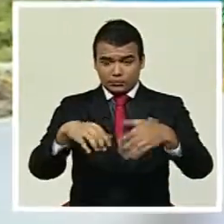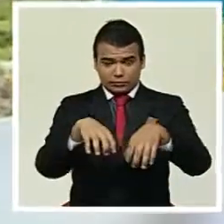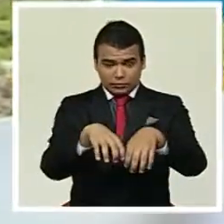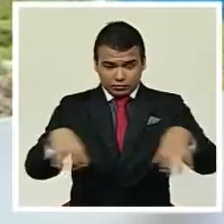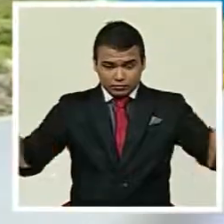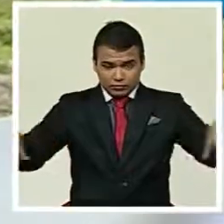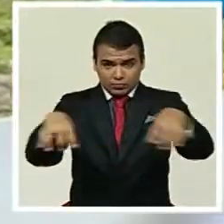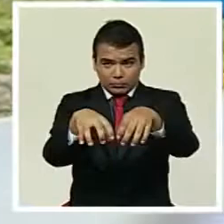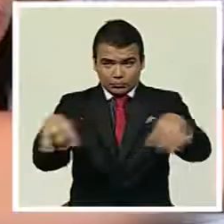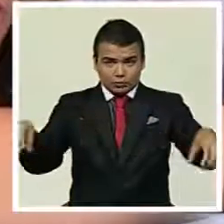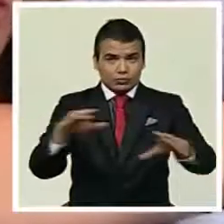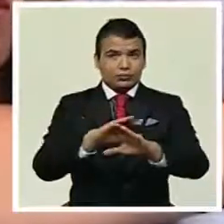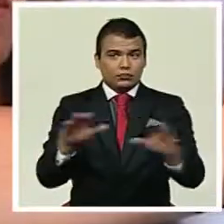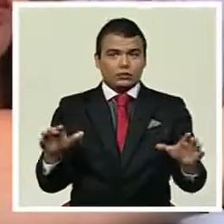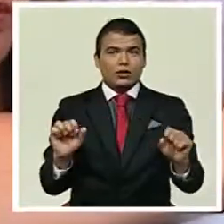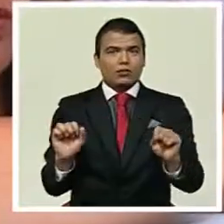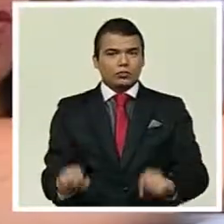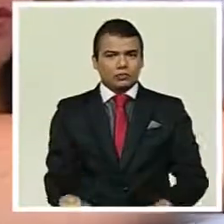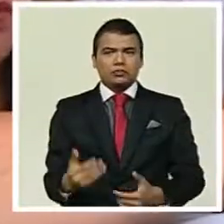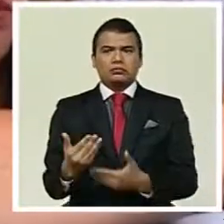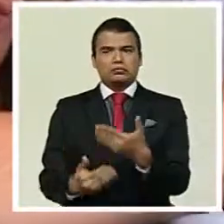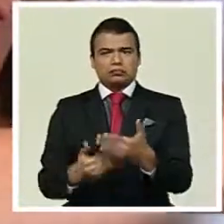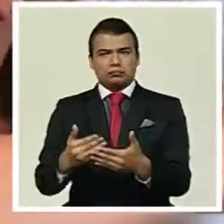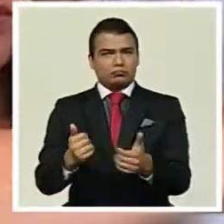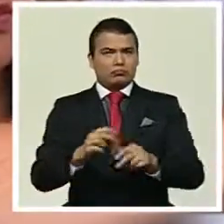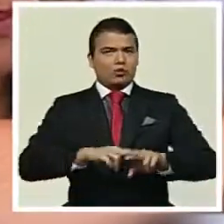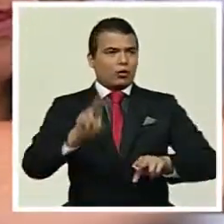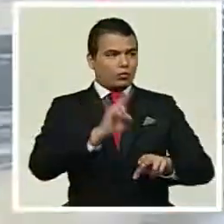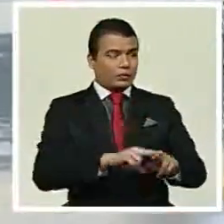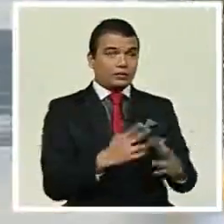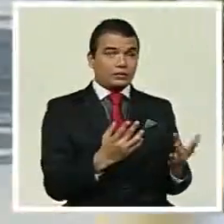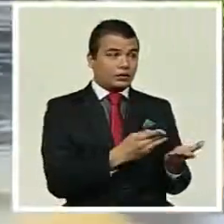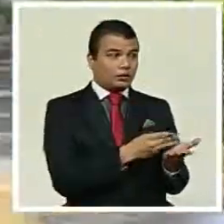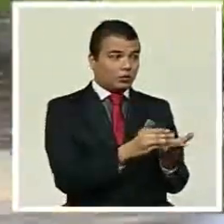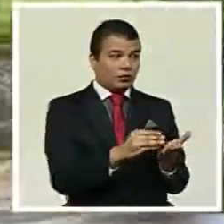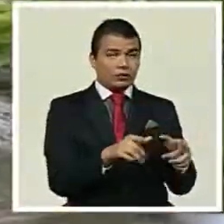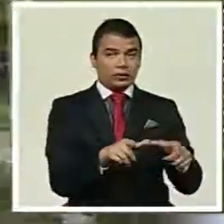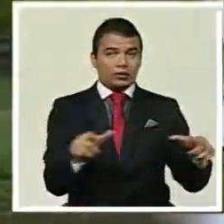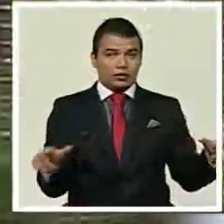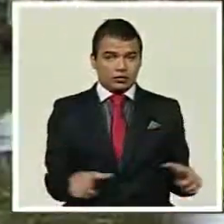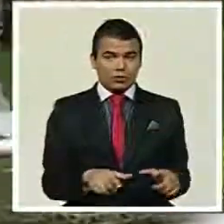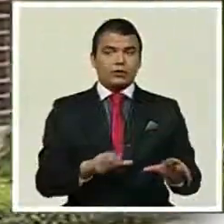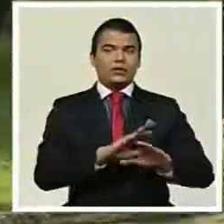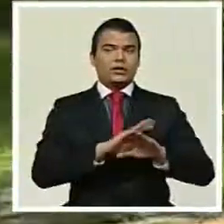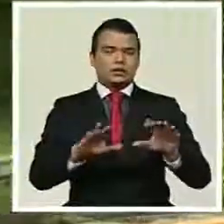contigua para que pueda fluir el tráfico mientras se compra el lote y se pueda hacer ya toda la obra.